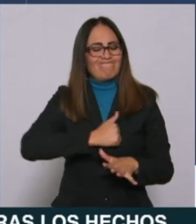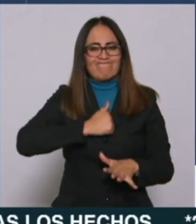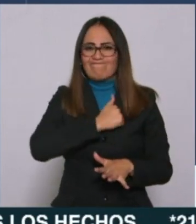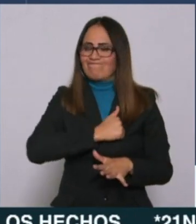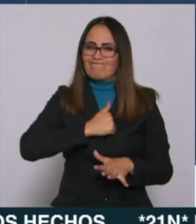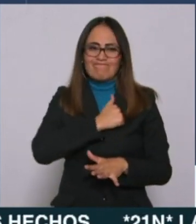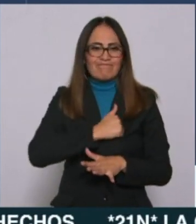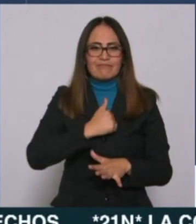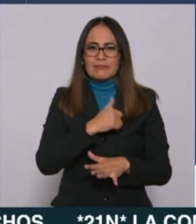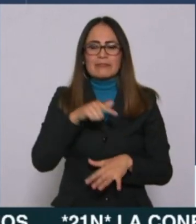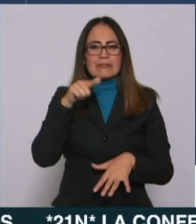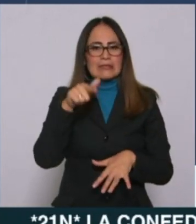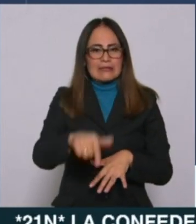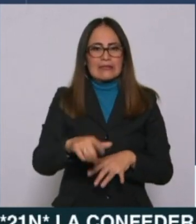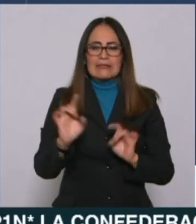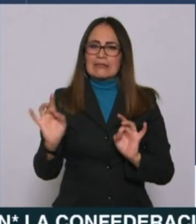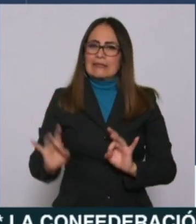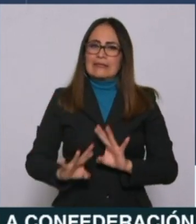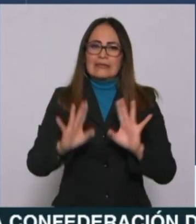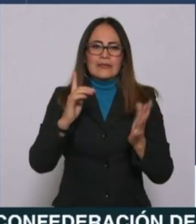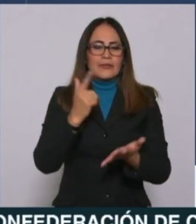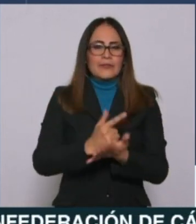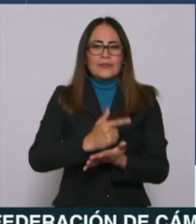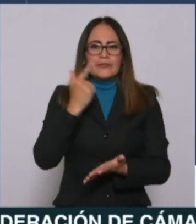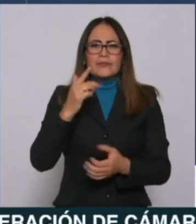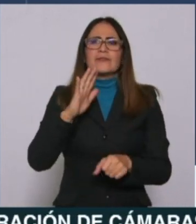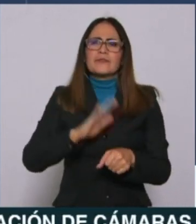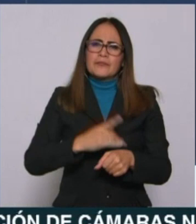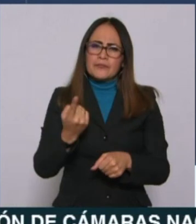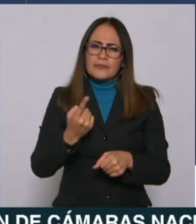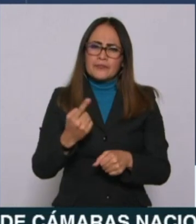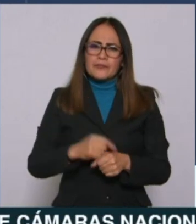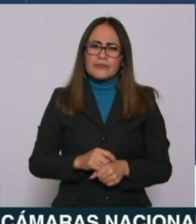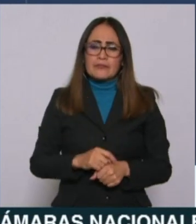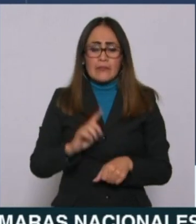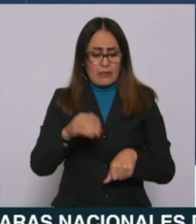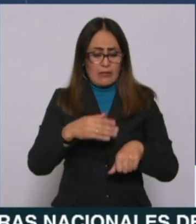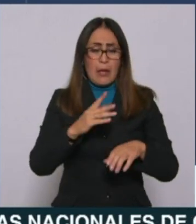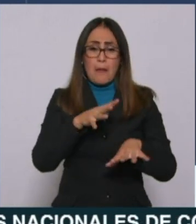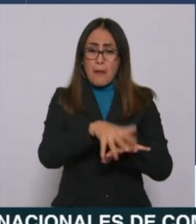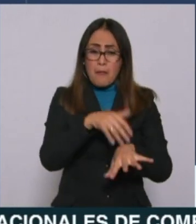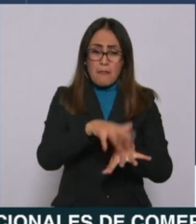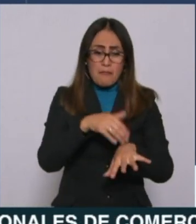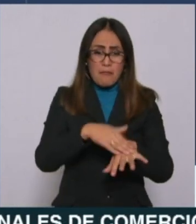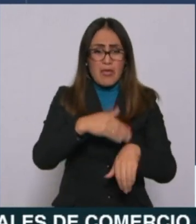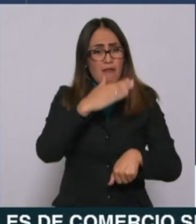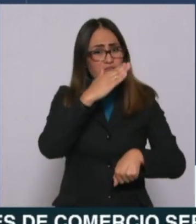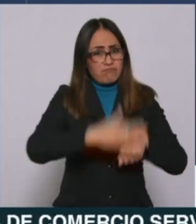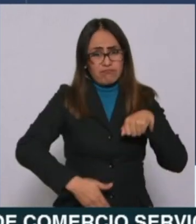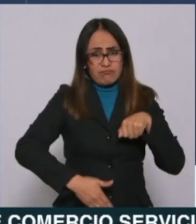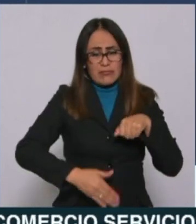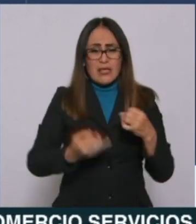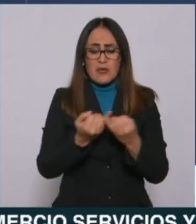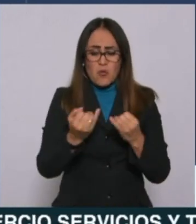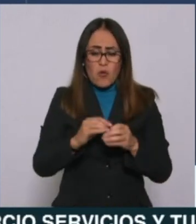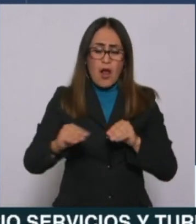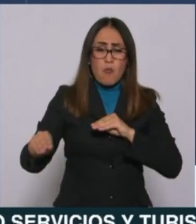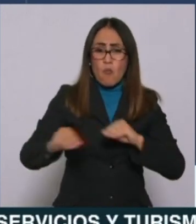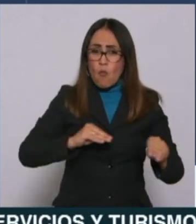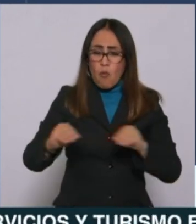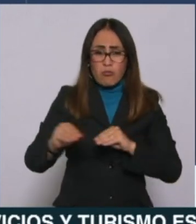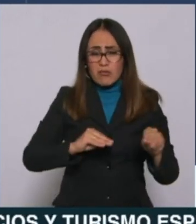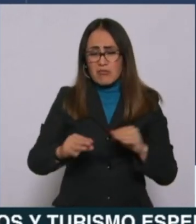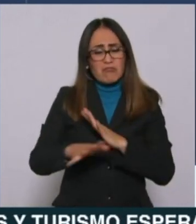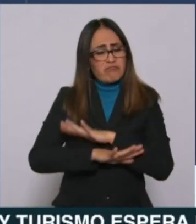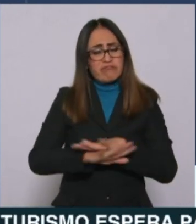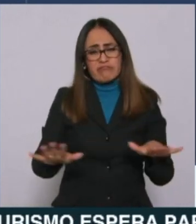catastrófica. Es una situación catastrófica no solo por el hecho de perder una extremidad y con ello perder movilidad y muchas